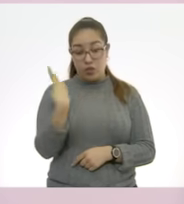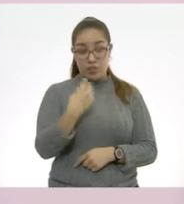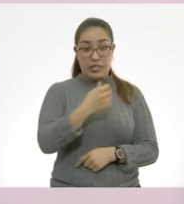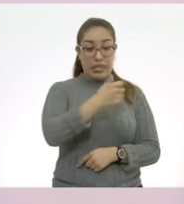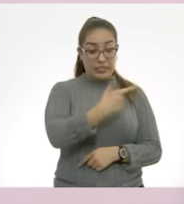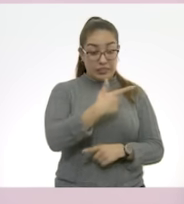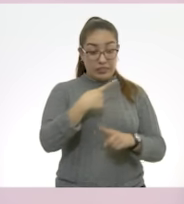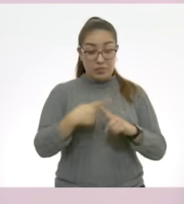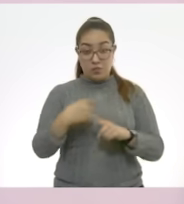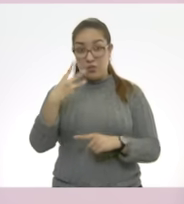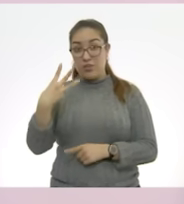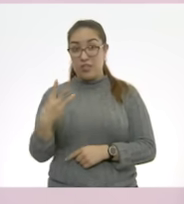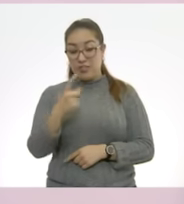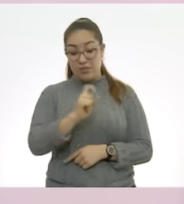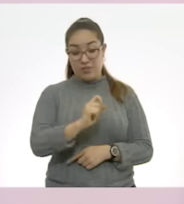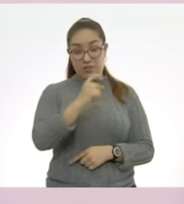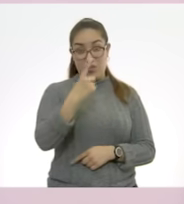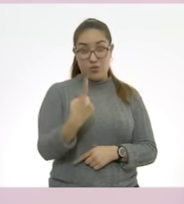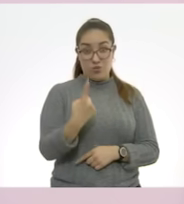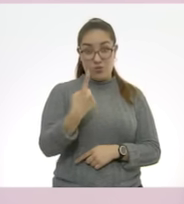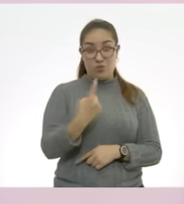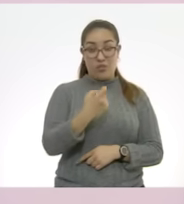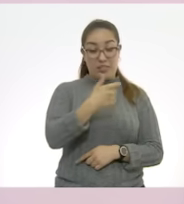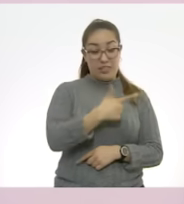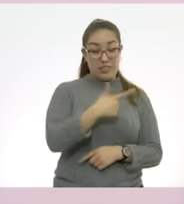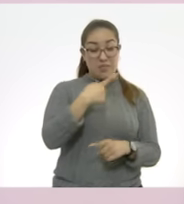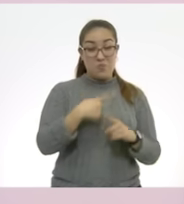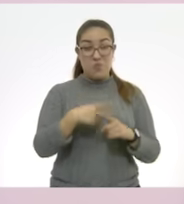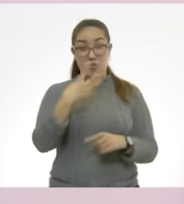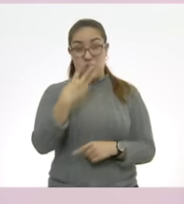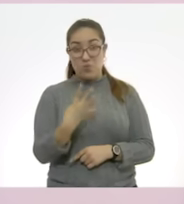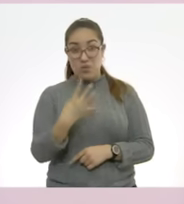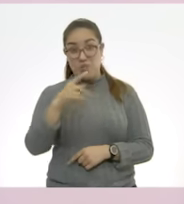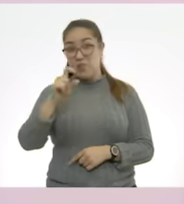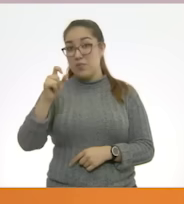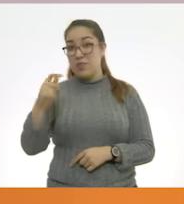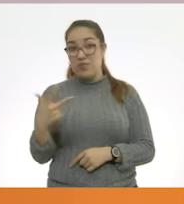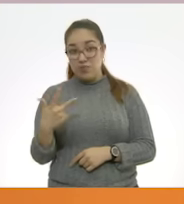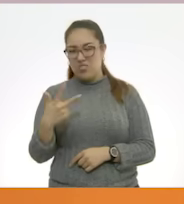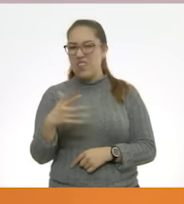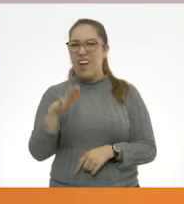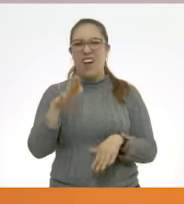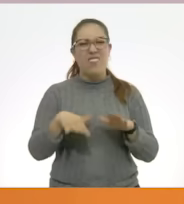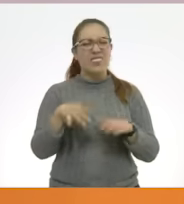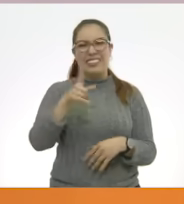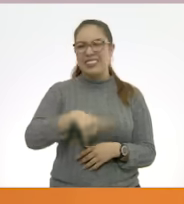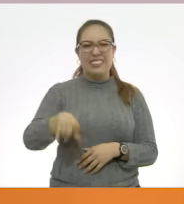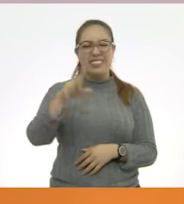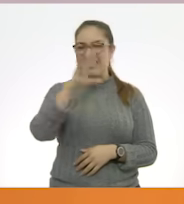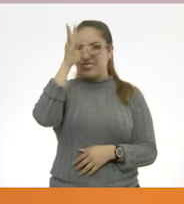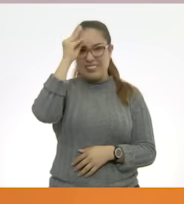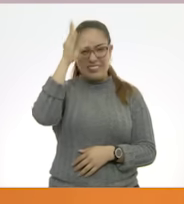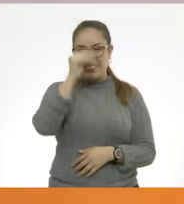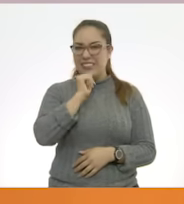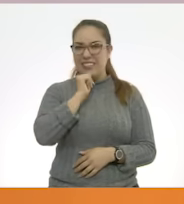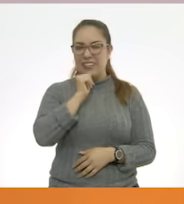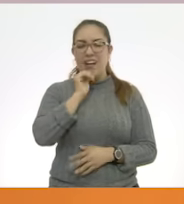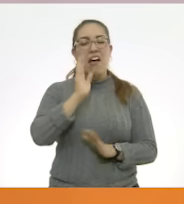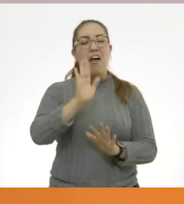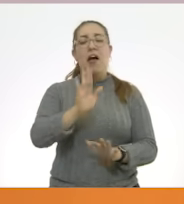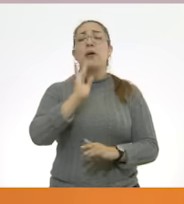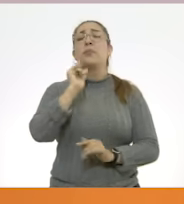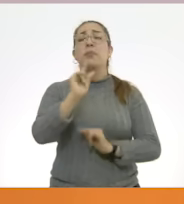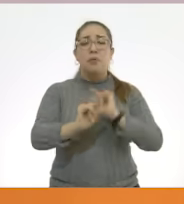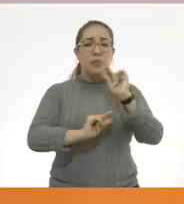3, 21. 7 por 4, 28. Entonces, aunque no te las aprendas todavía, hay muchas estrategias para irlas